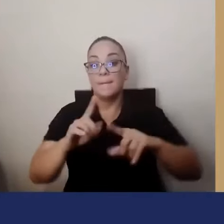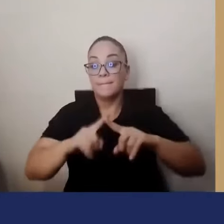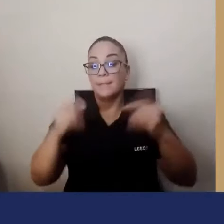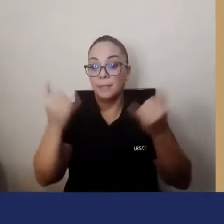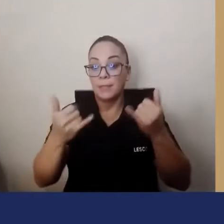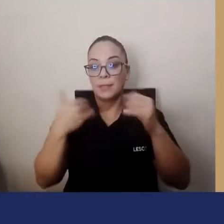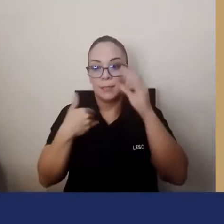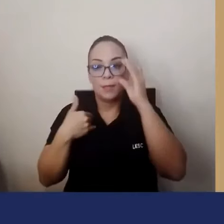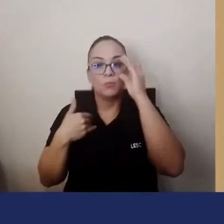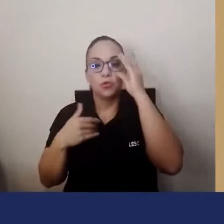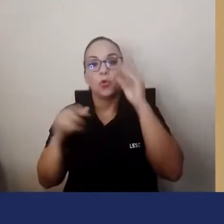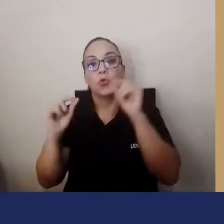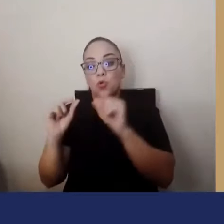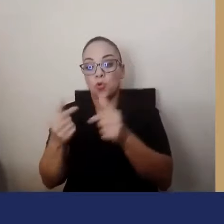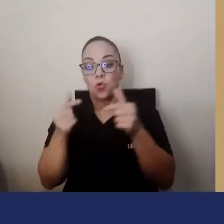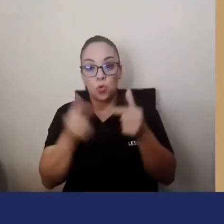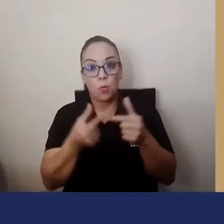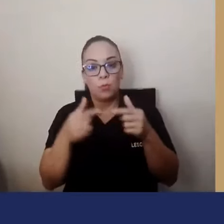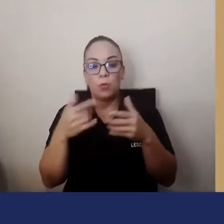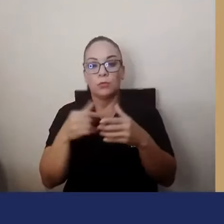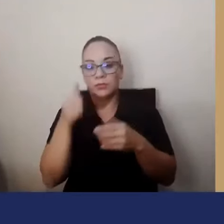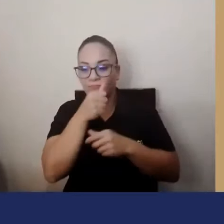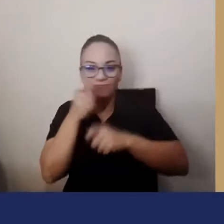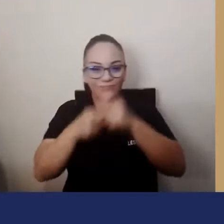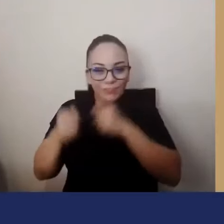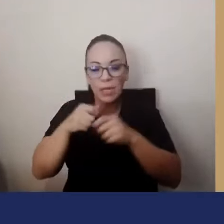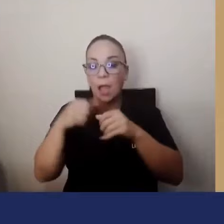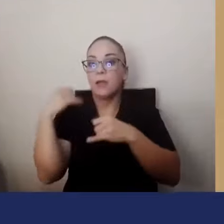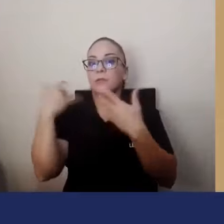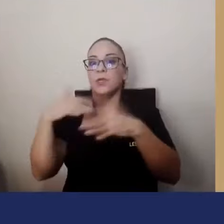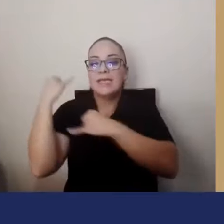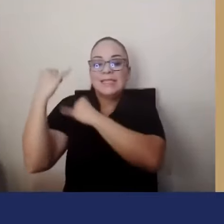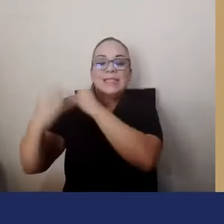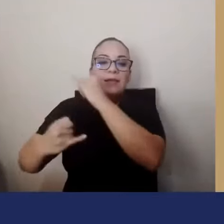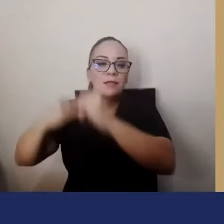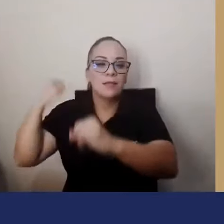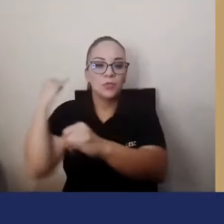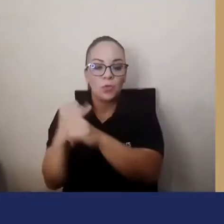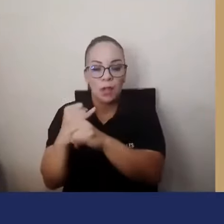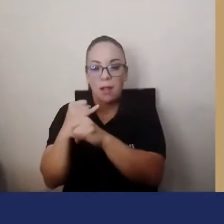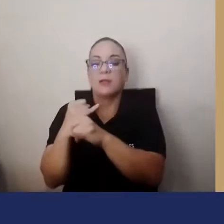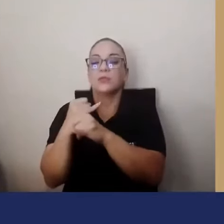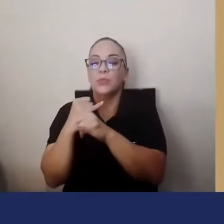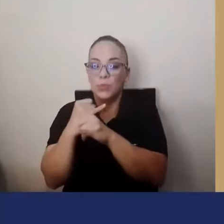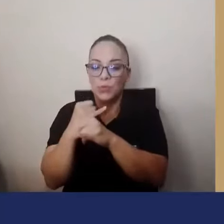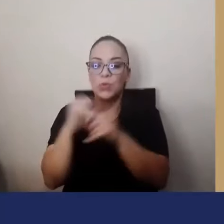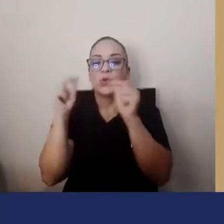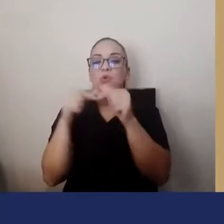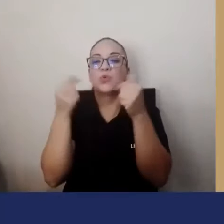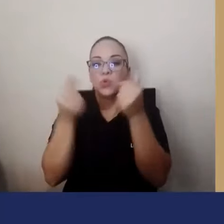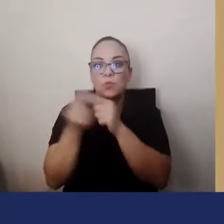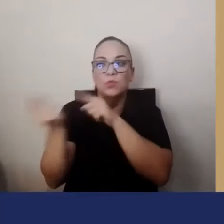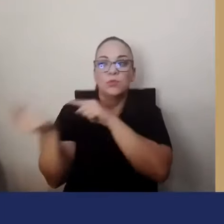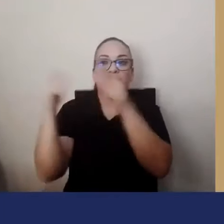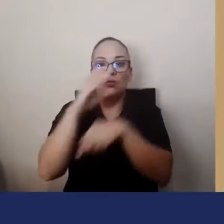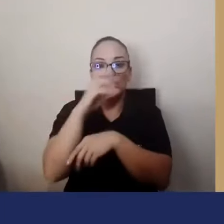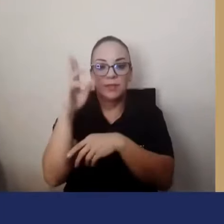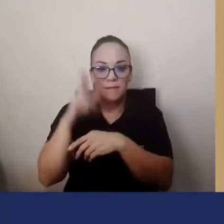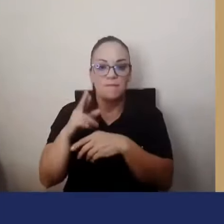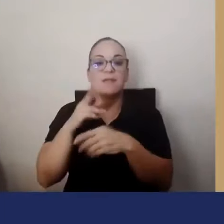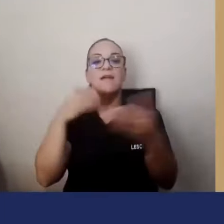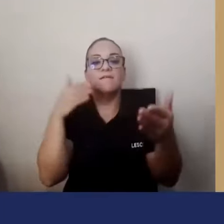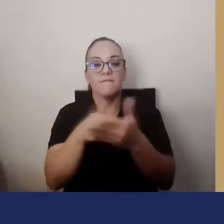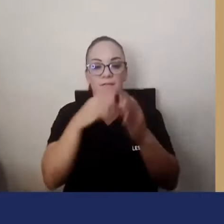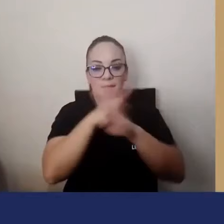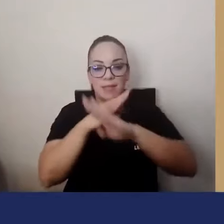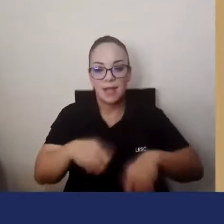cárteles internacionales, de organizaciones transnacionales que han venido a alterar la paz y el orden.